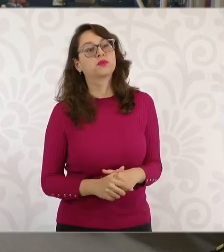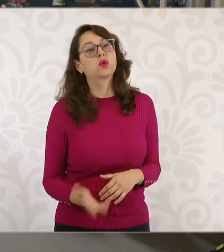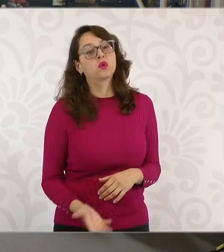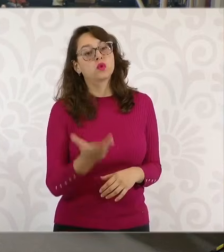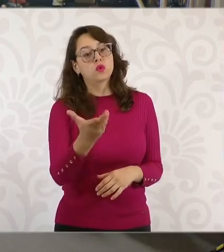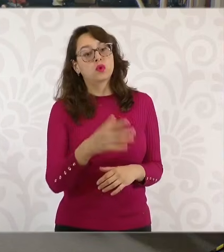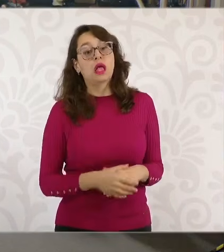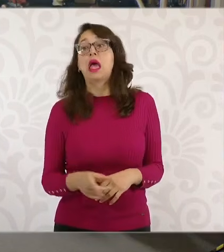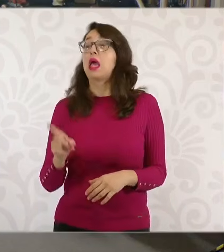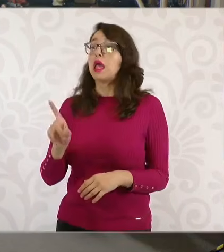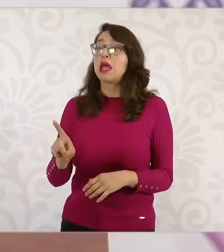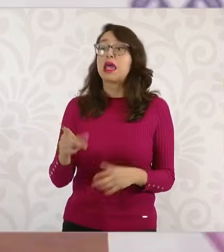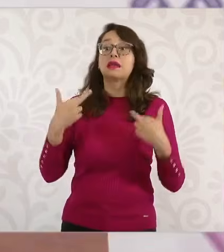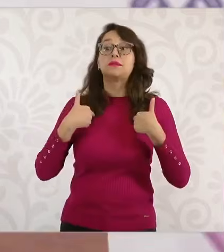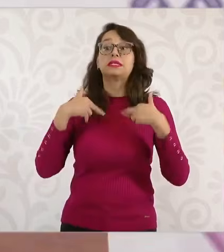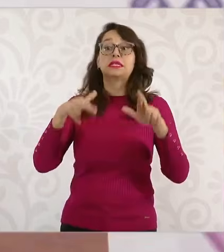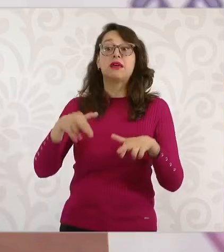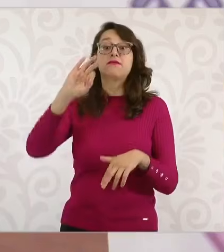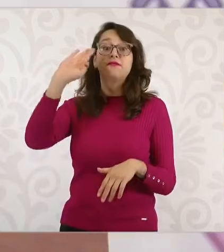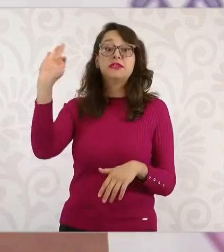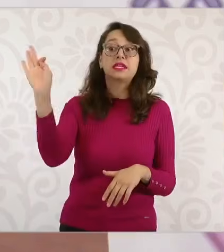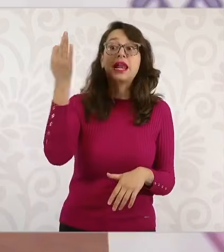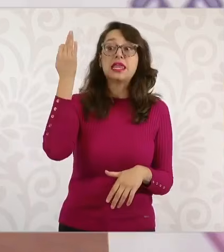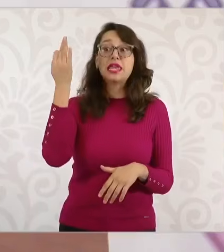que hay que… En la representación de la Fiscalía General de la